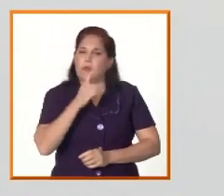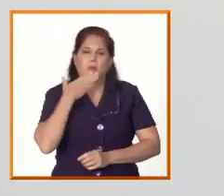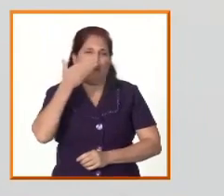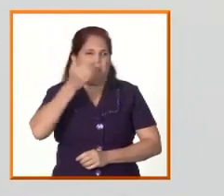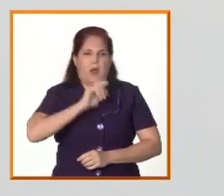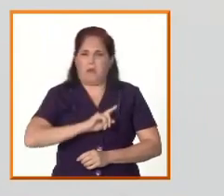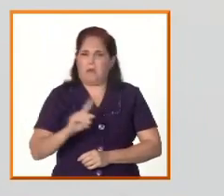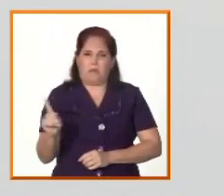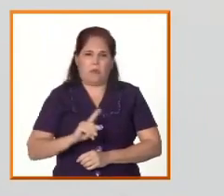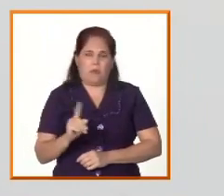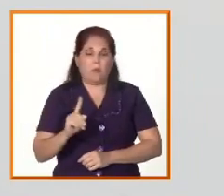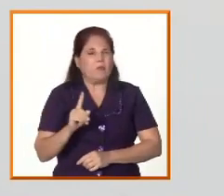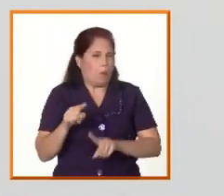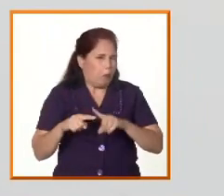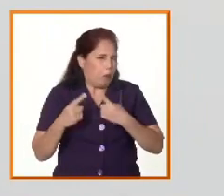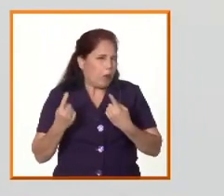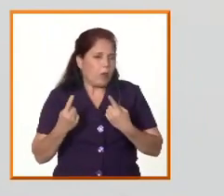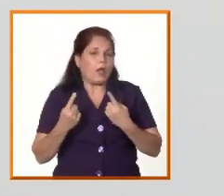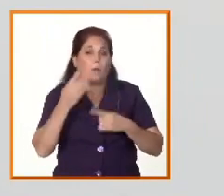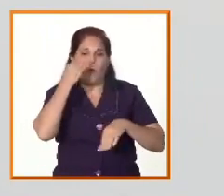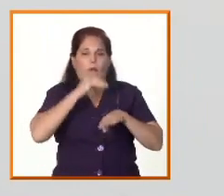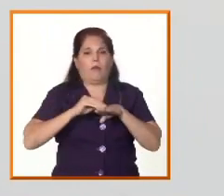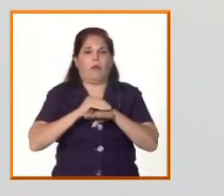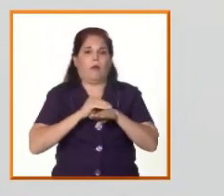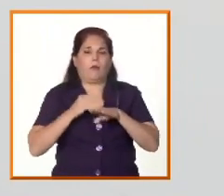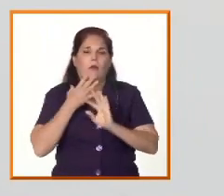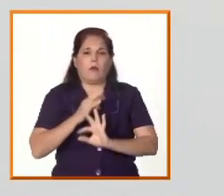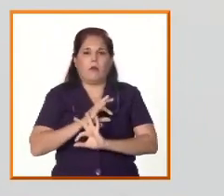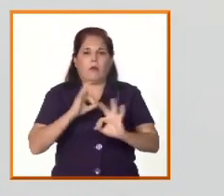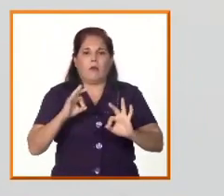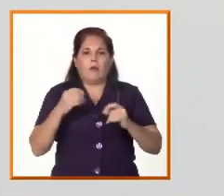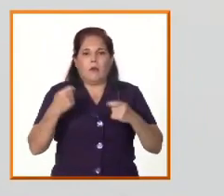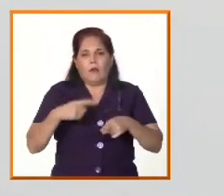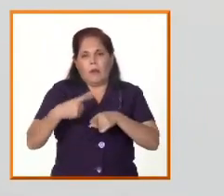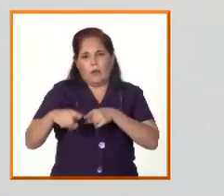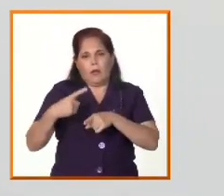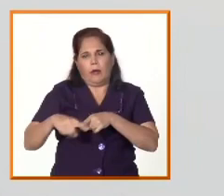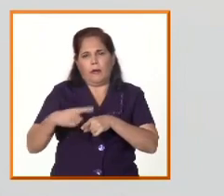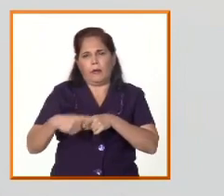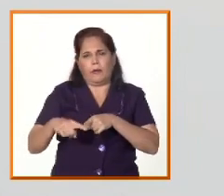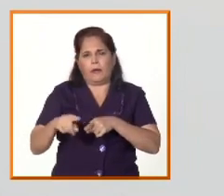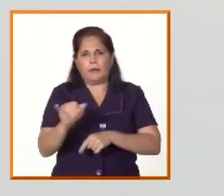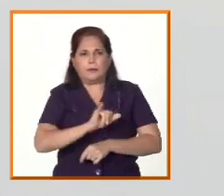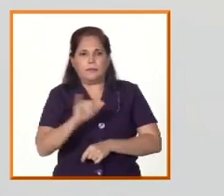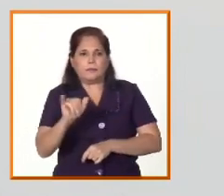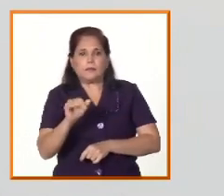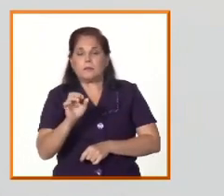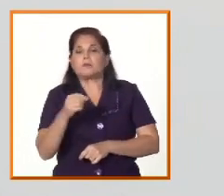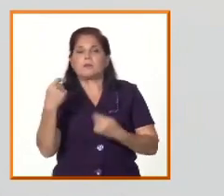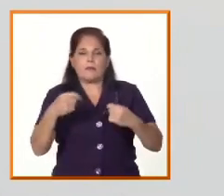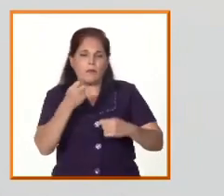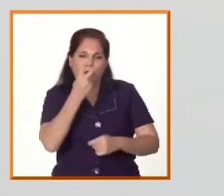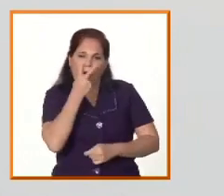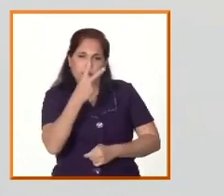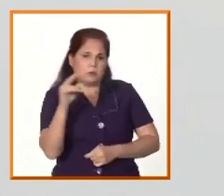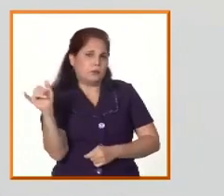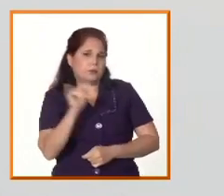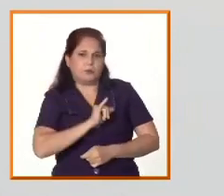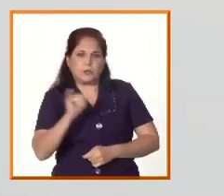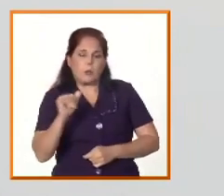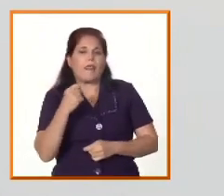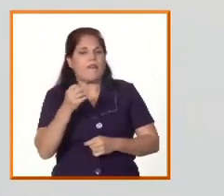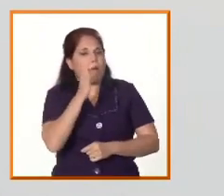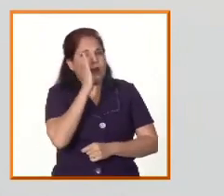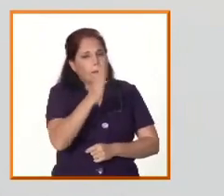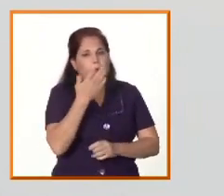Y tiene que tiene que ver con eso y en eso tenemos que trabajar porque es un producto Aunque no es un producto de primera necesidad un producto que vendemos y que tenemos que también